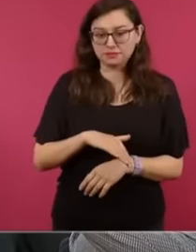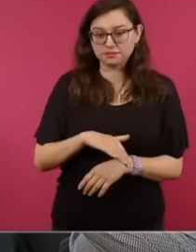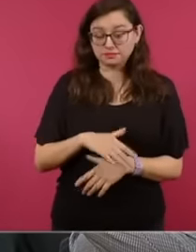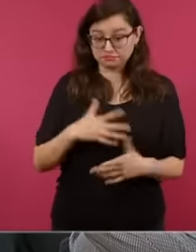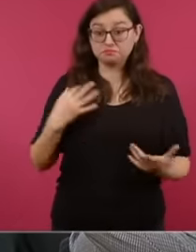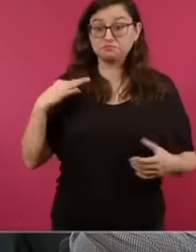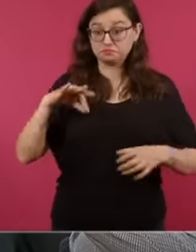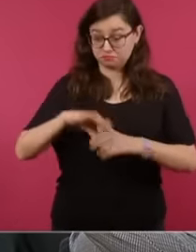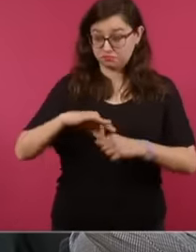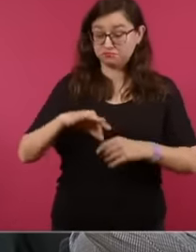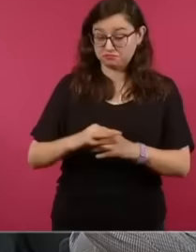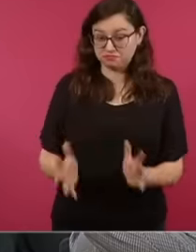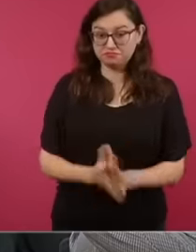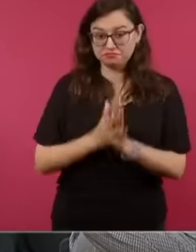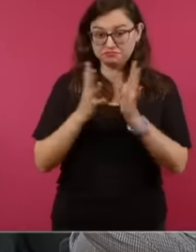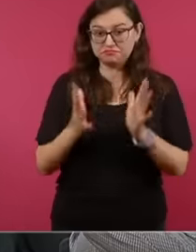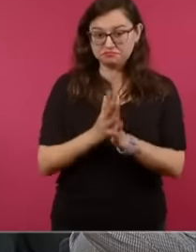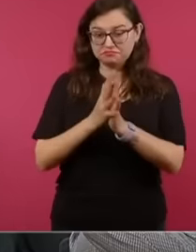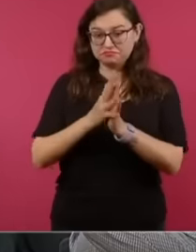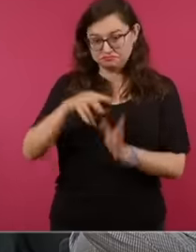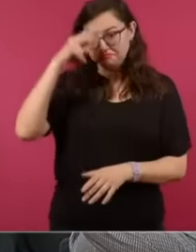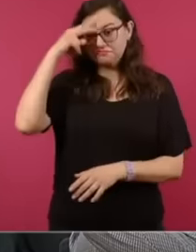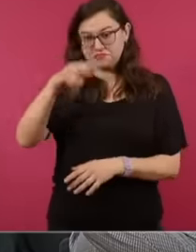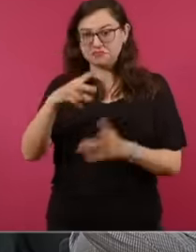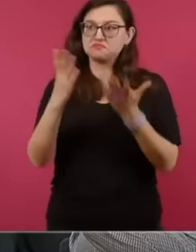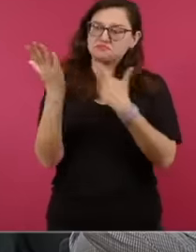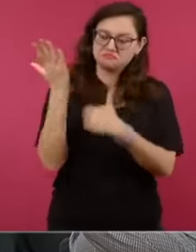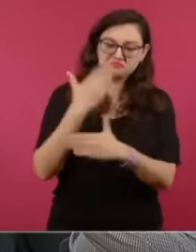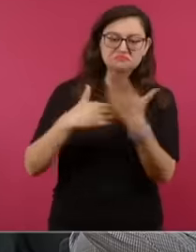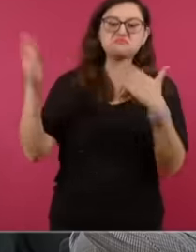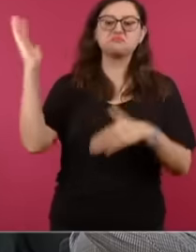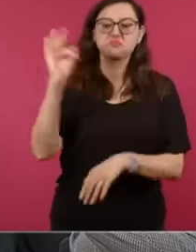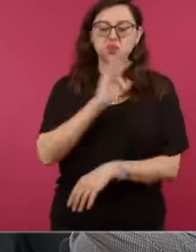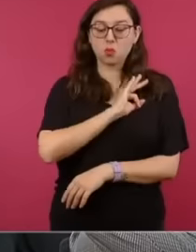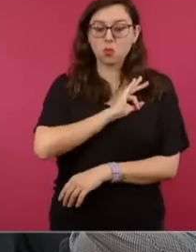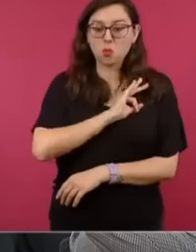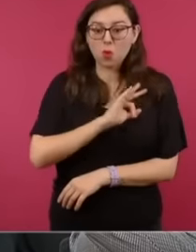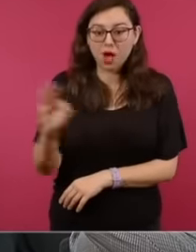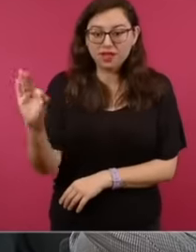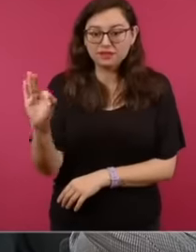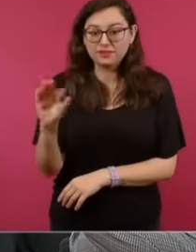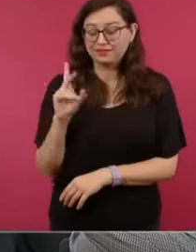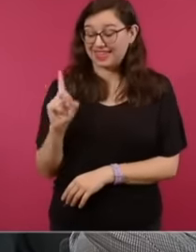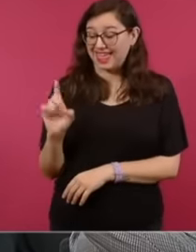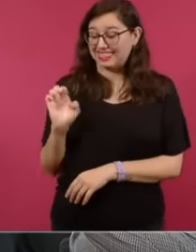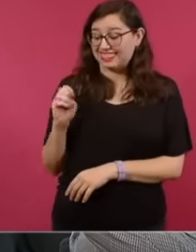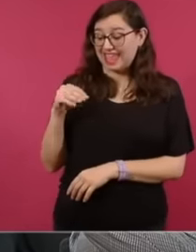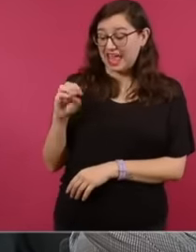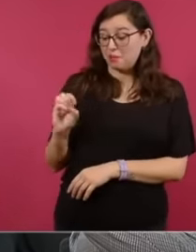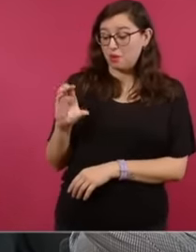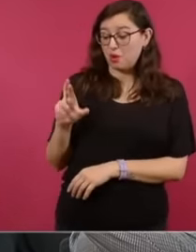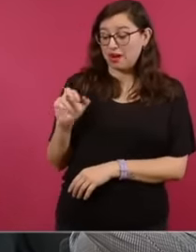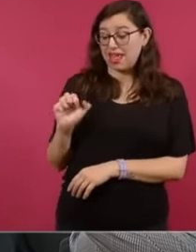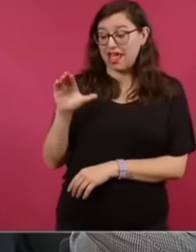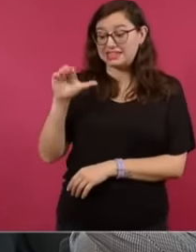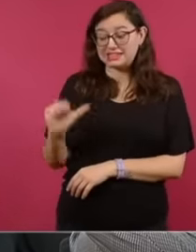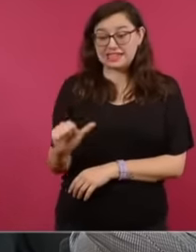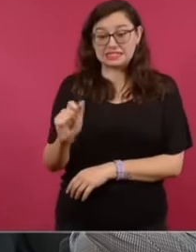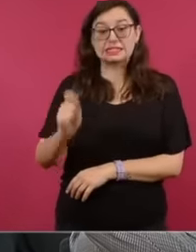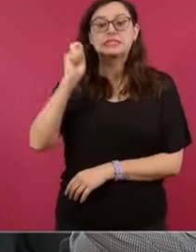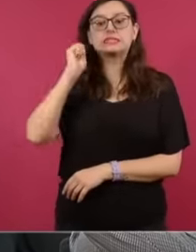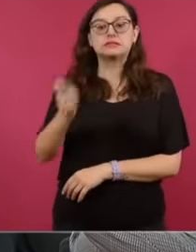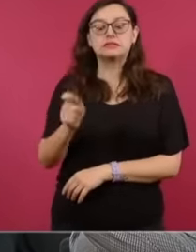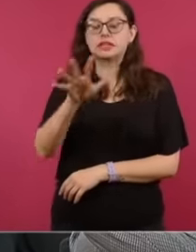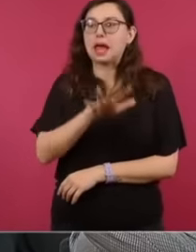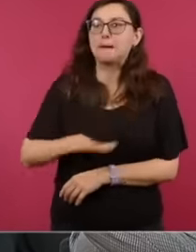Que no lo olvide la gente. Porque la democracia, repito, es el gobierno